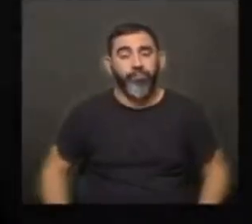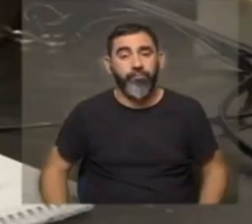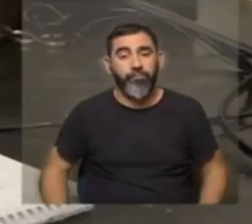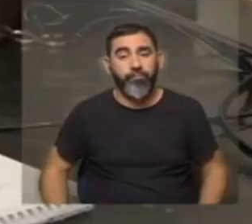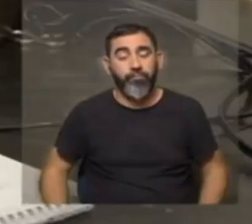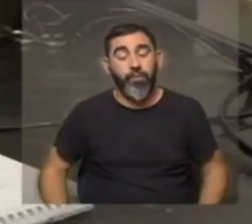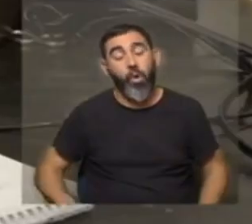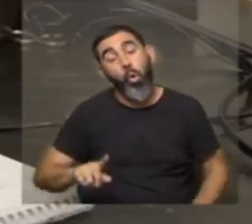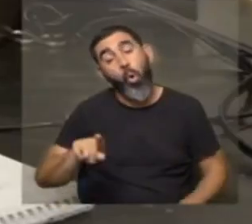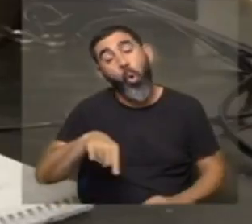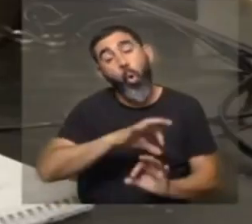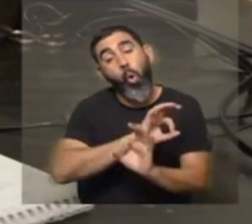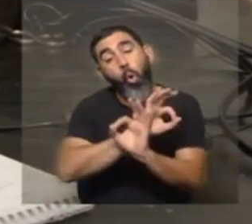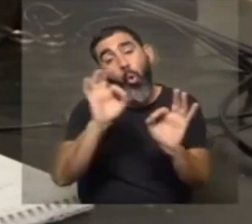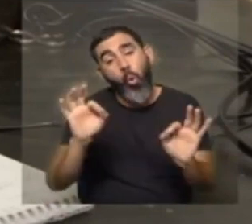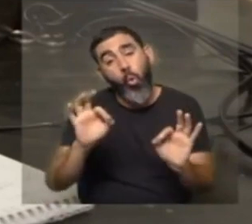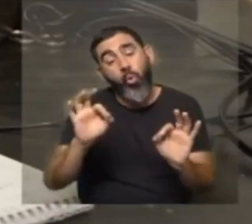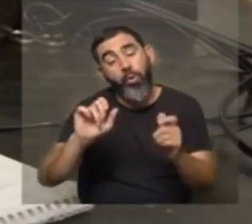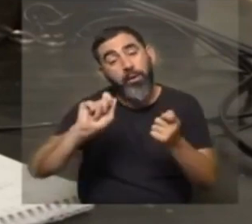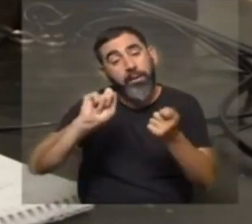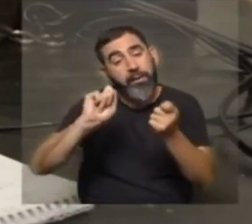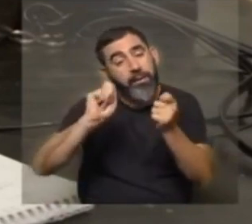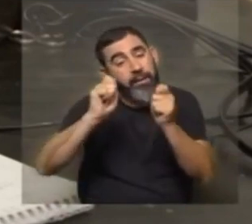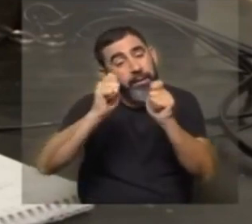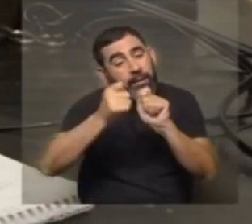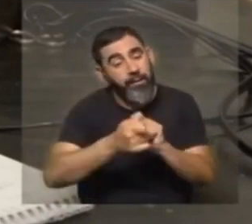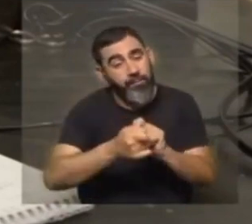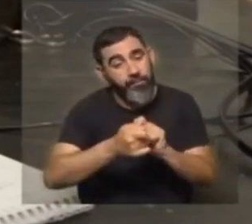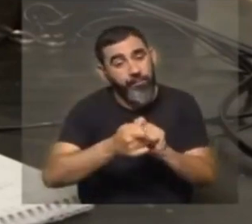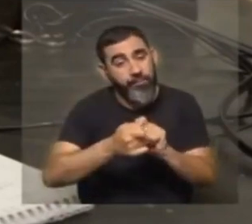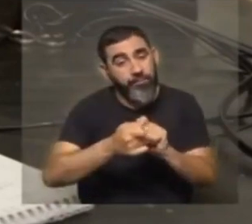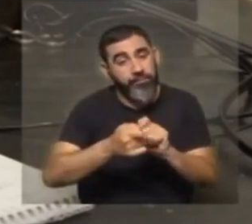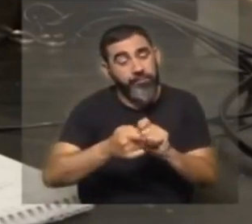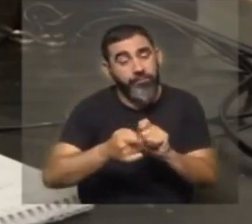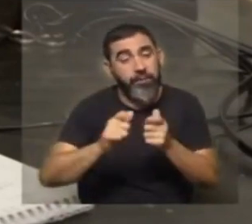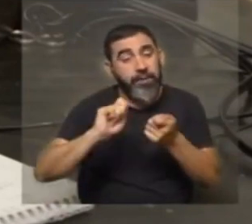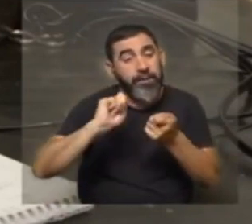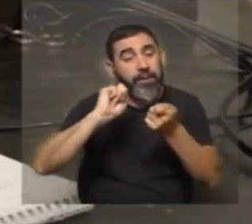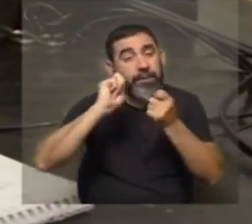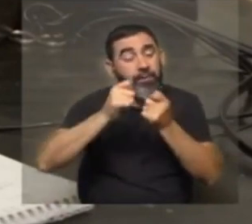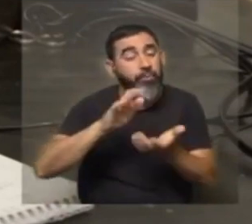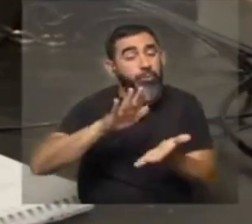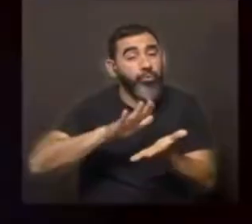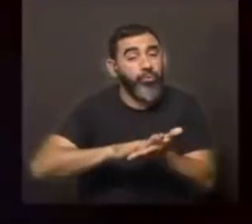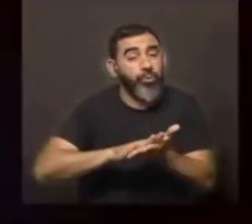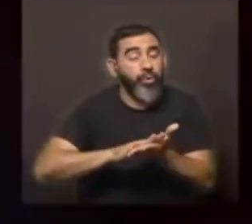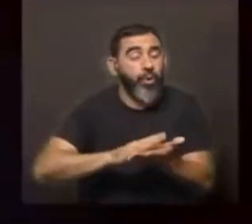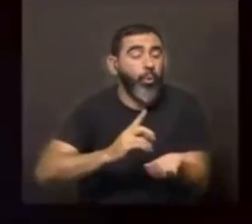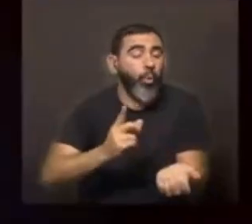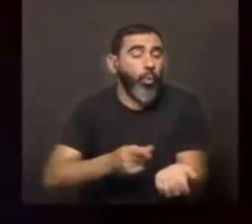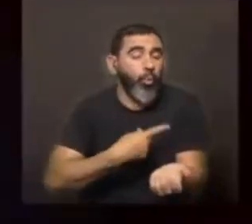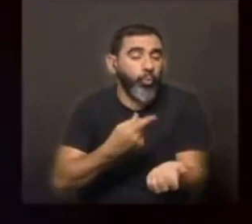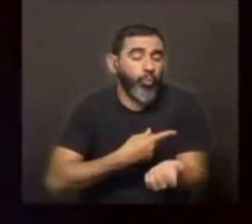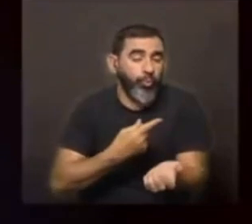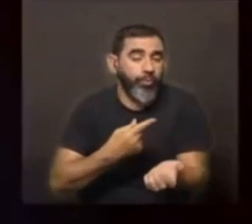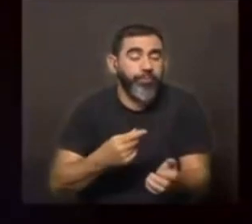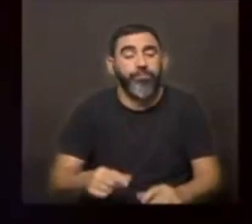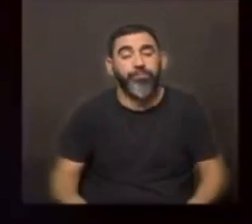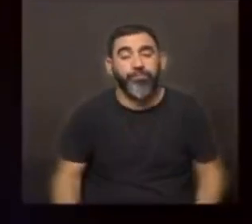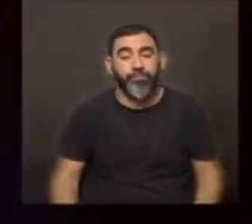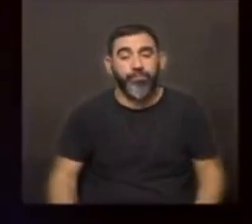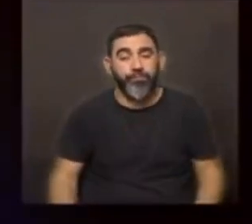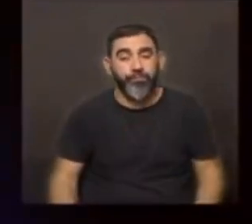En otros casos hay como una alteración, o sea, alteración respecto a lo usual. De acuerdo